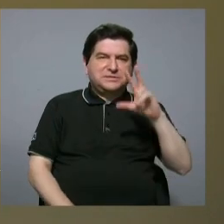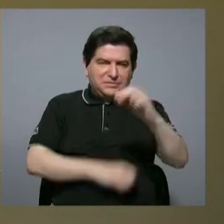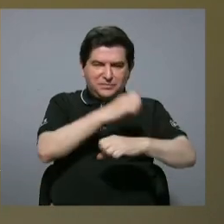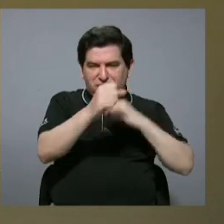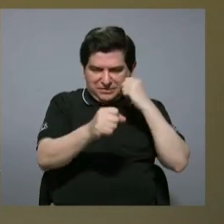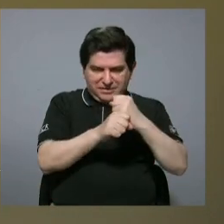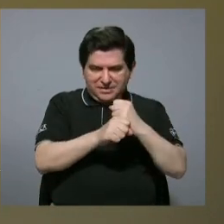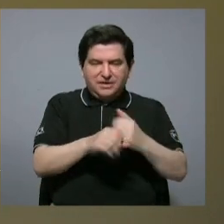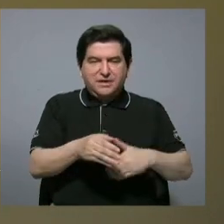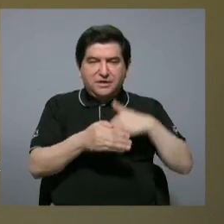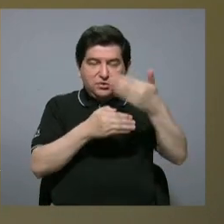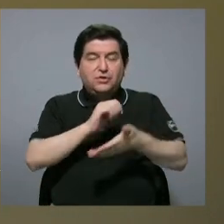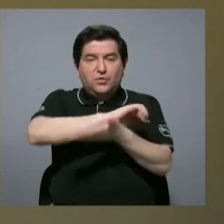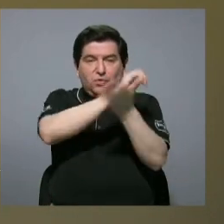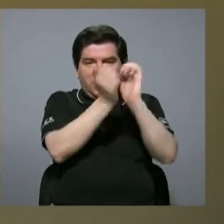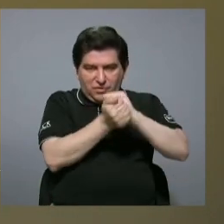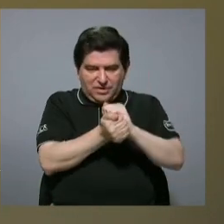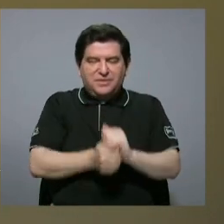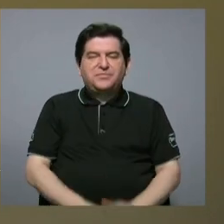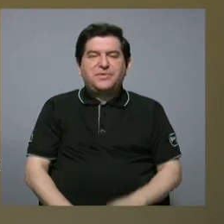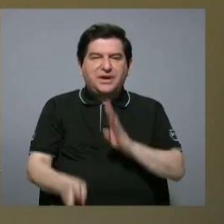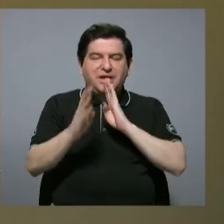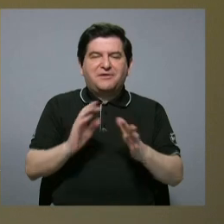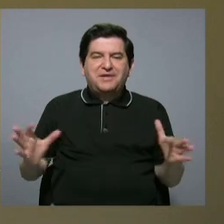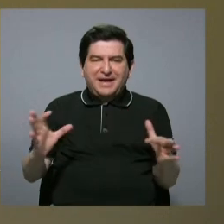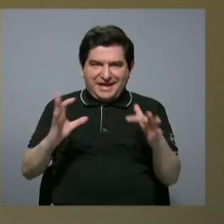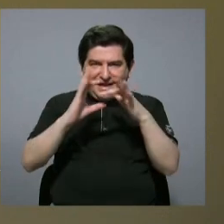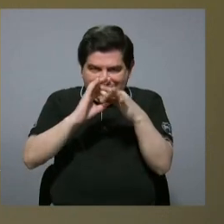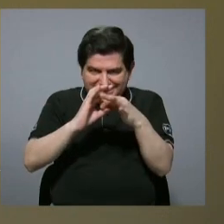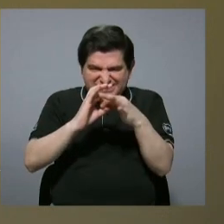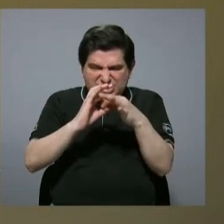años y luego se pasó a hablar de la anexión